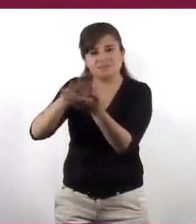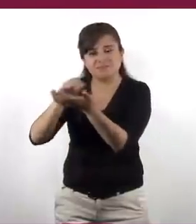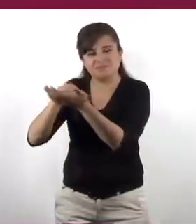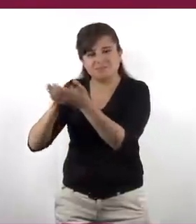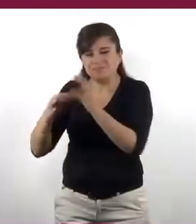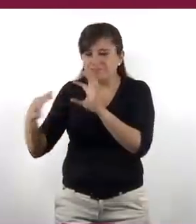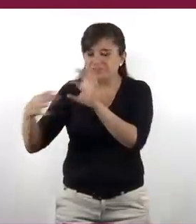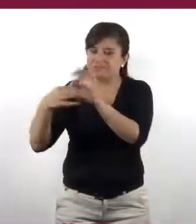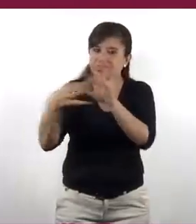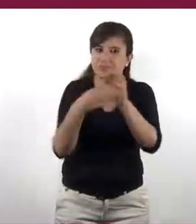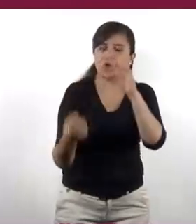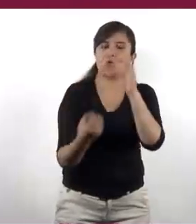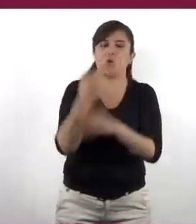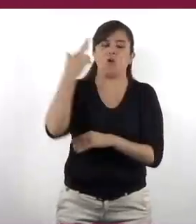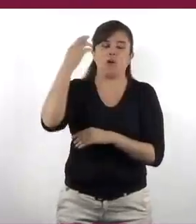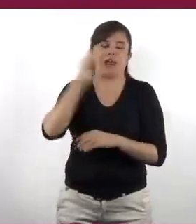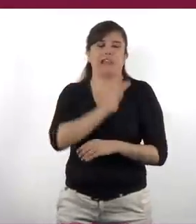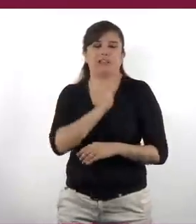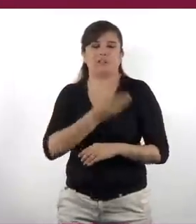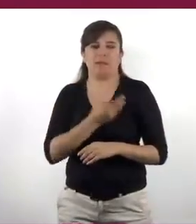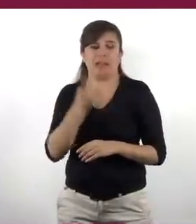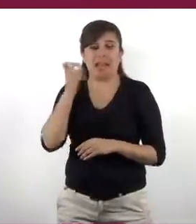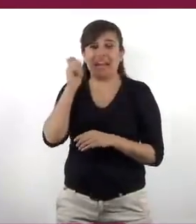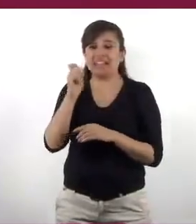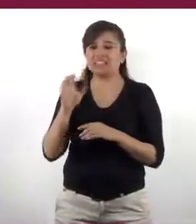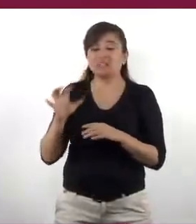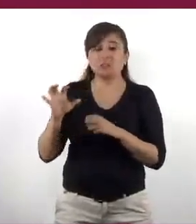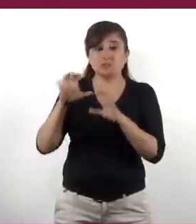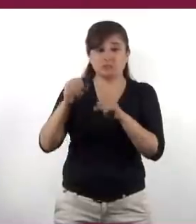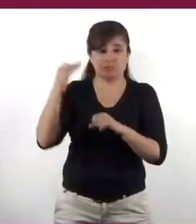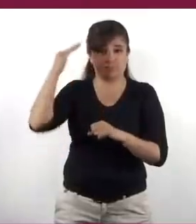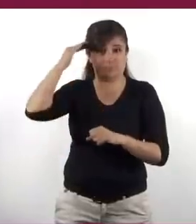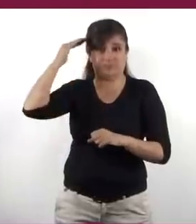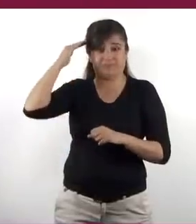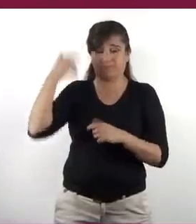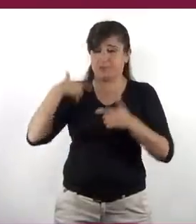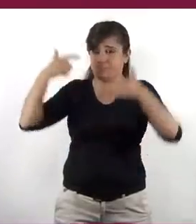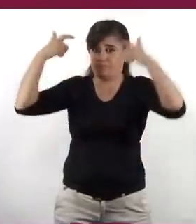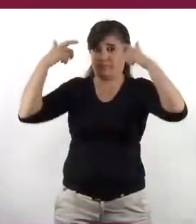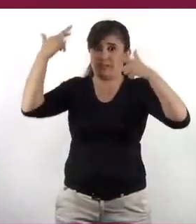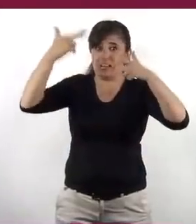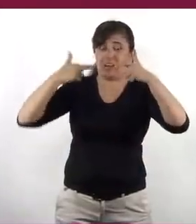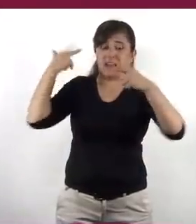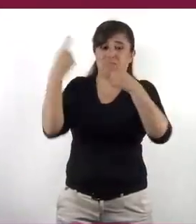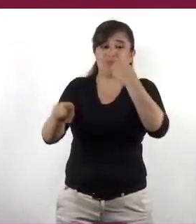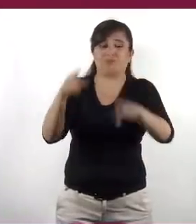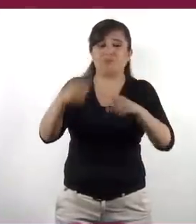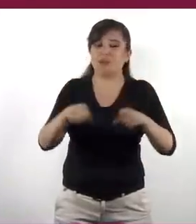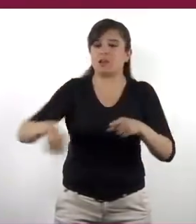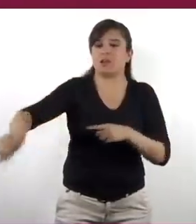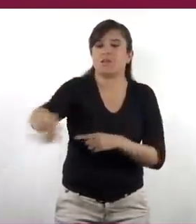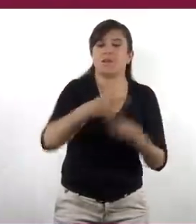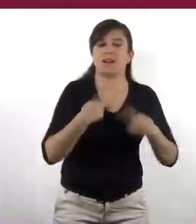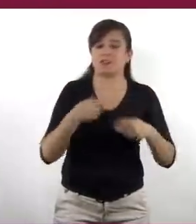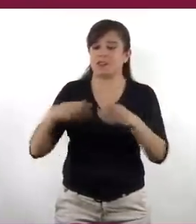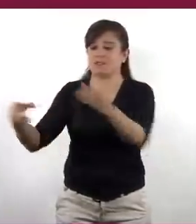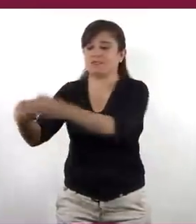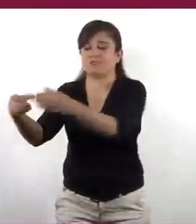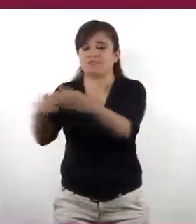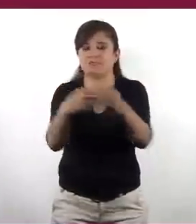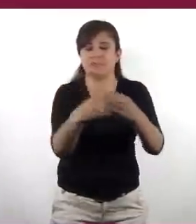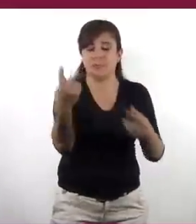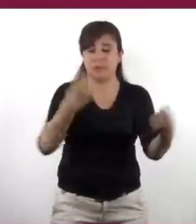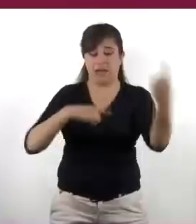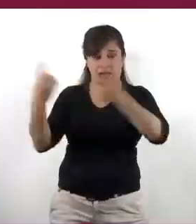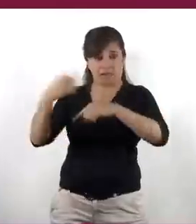y vínculos en la Nueva España. Recuperar el poder significaba, de otra manera, limitar el poder de las corporaciones en la Nueva